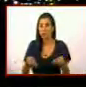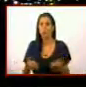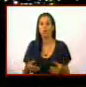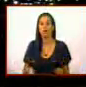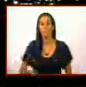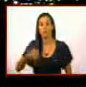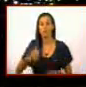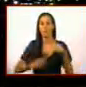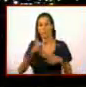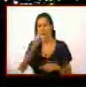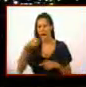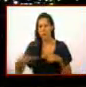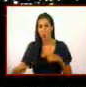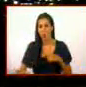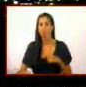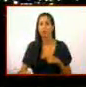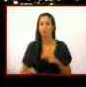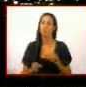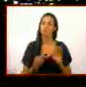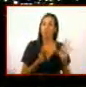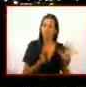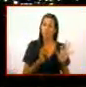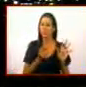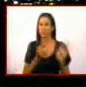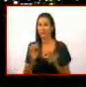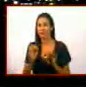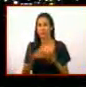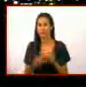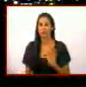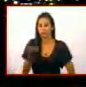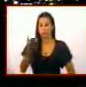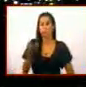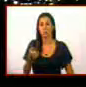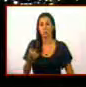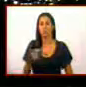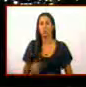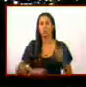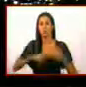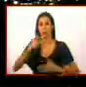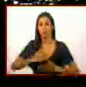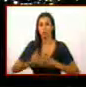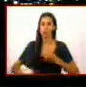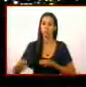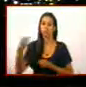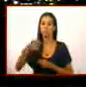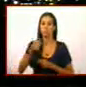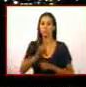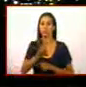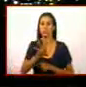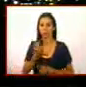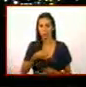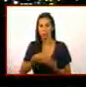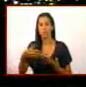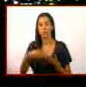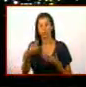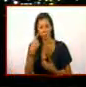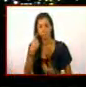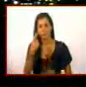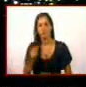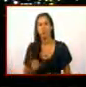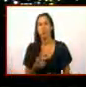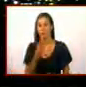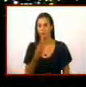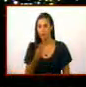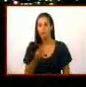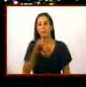la producción anual de acero a 870 mil toneladas. Este proyecto cuenta con una inversión de 250 millones de dólares. Vamos a escuchar